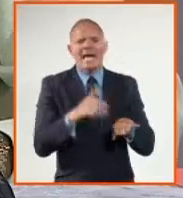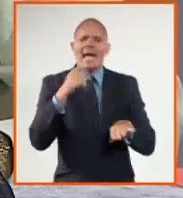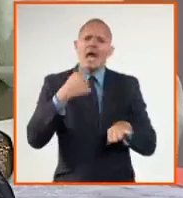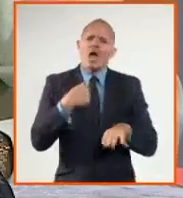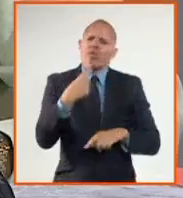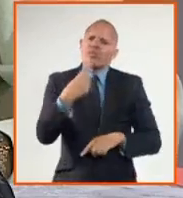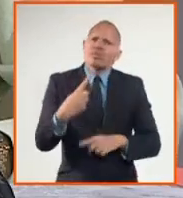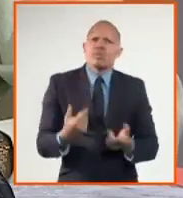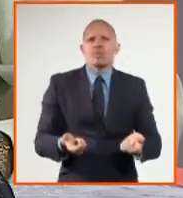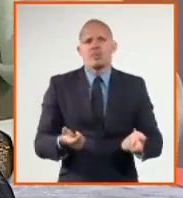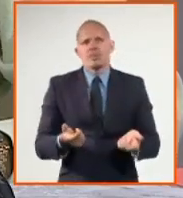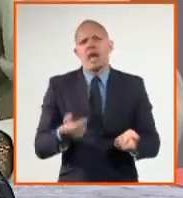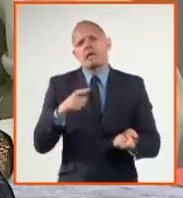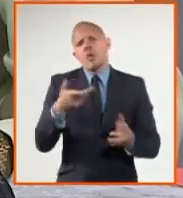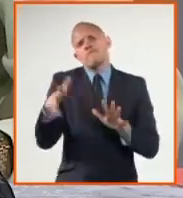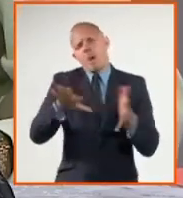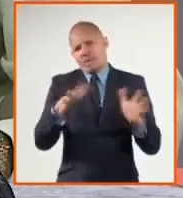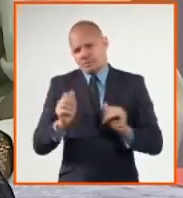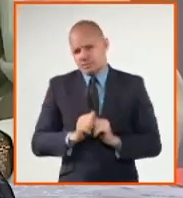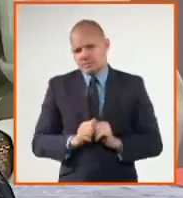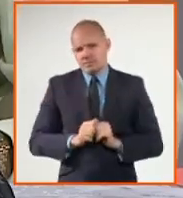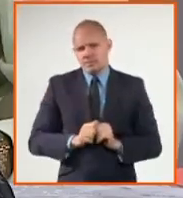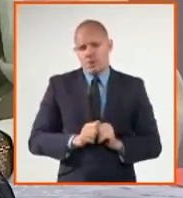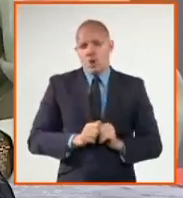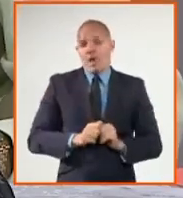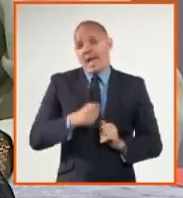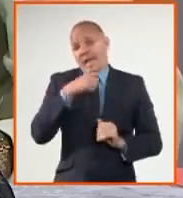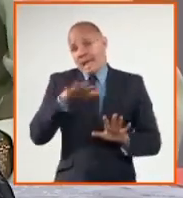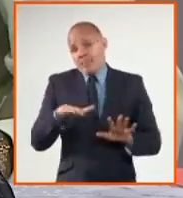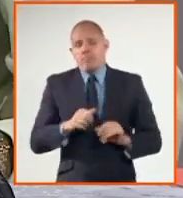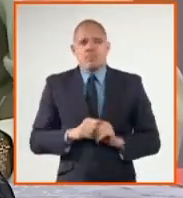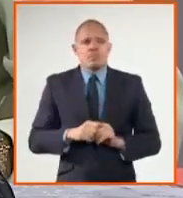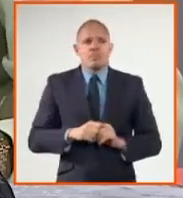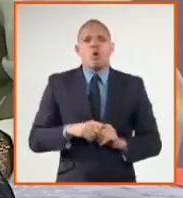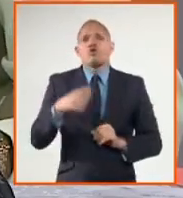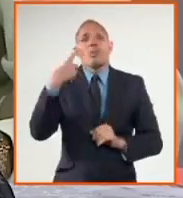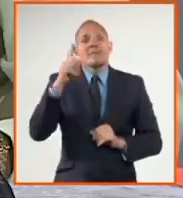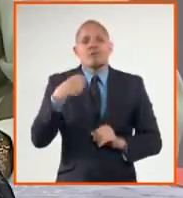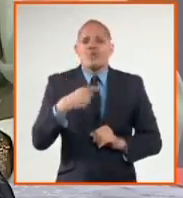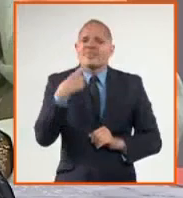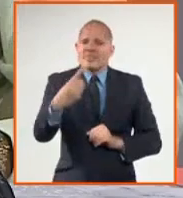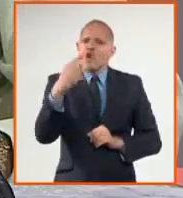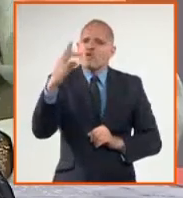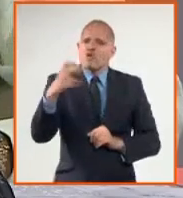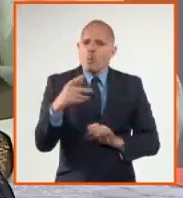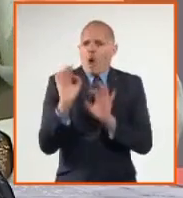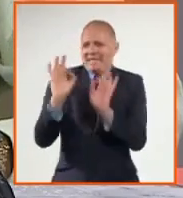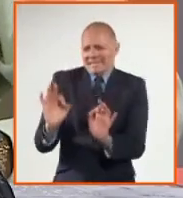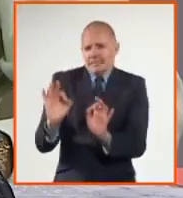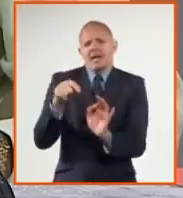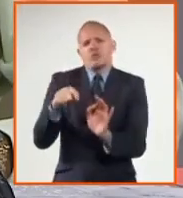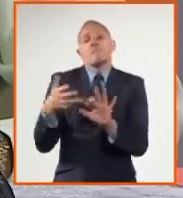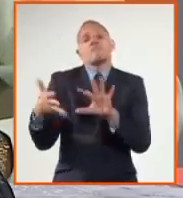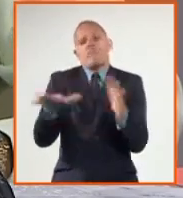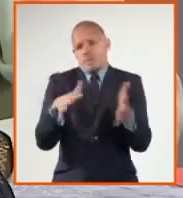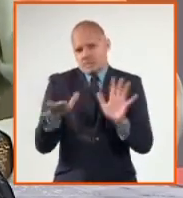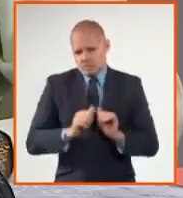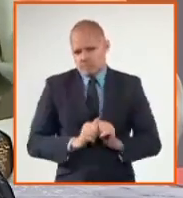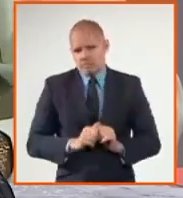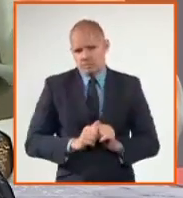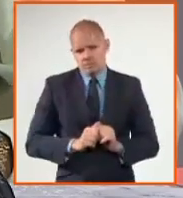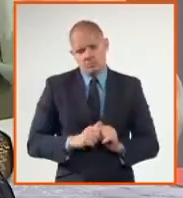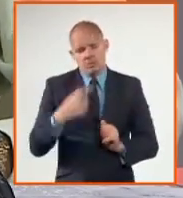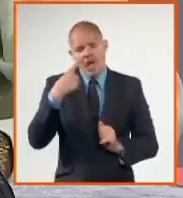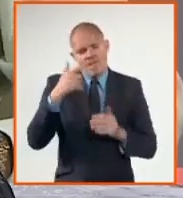de que usted recupere una potencia sino que después la potencia hay que mantenerla y hay otras que tienen que sacar también para poder dar mantenimiento por lo tanto